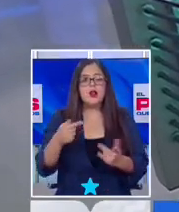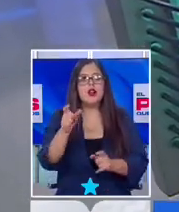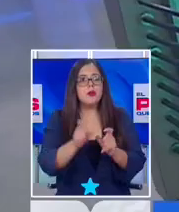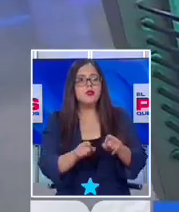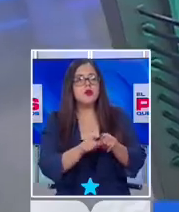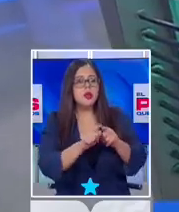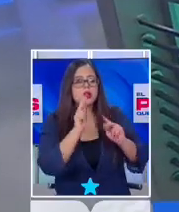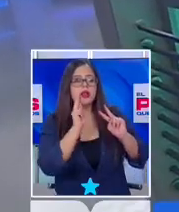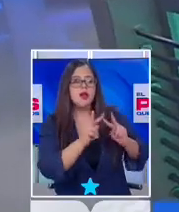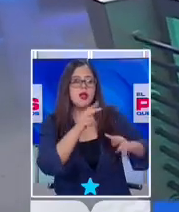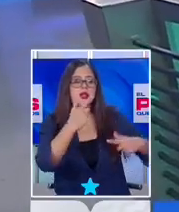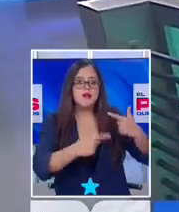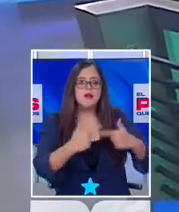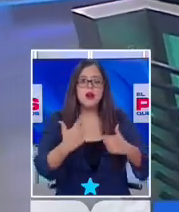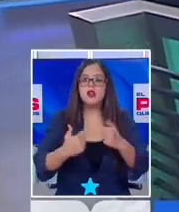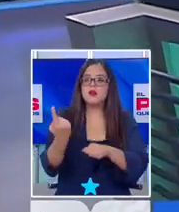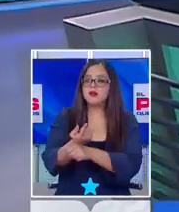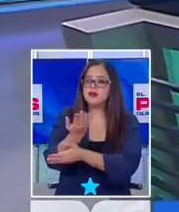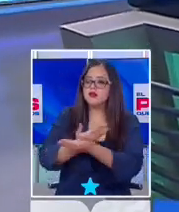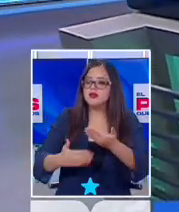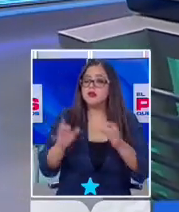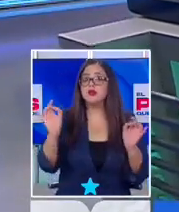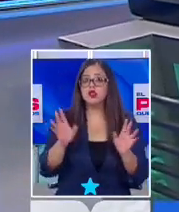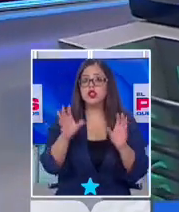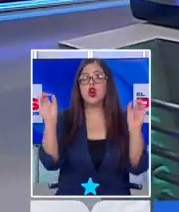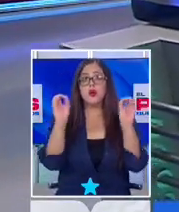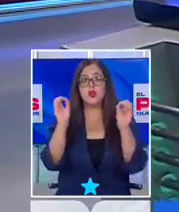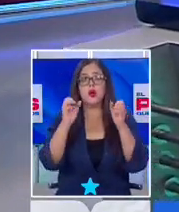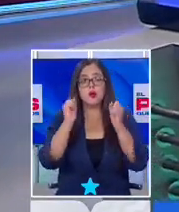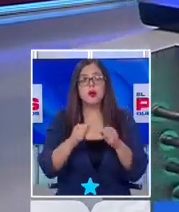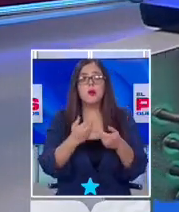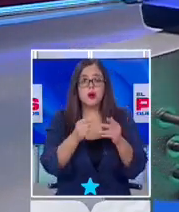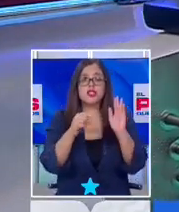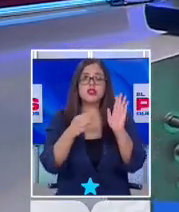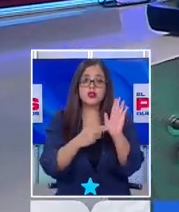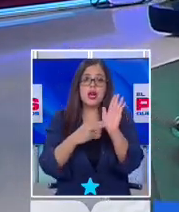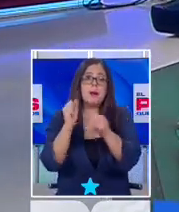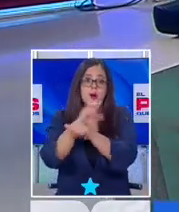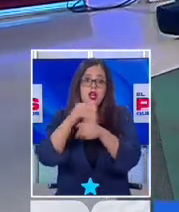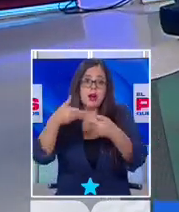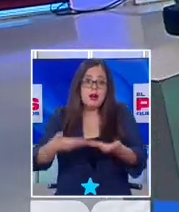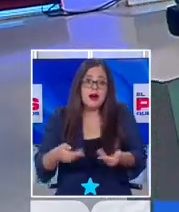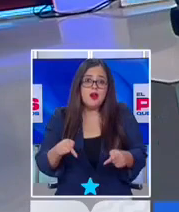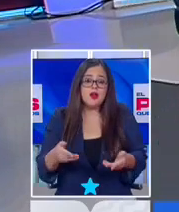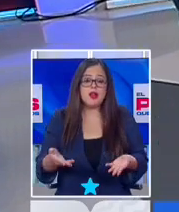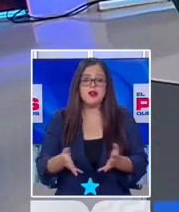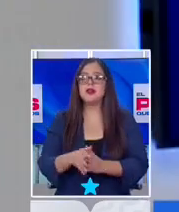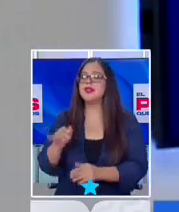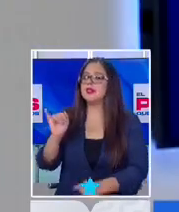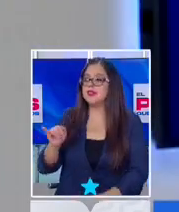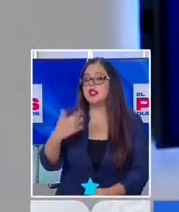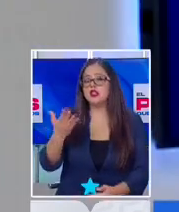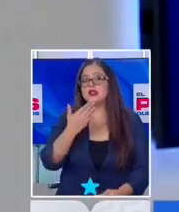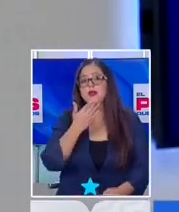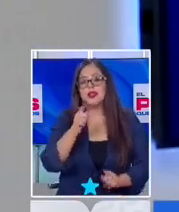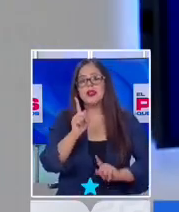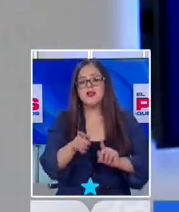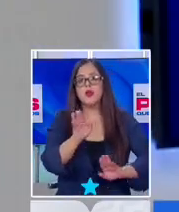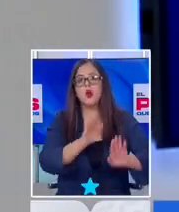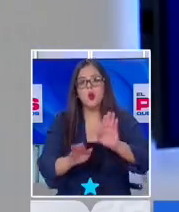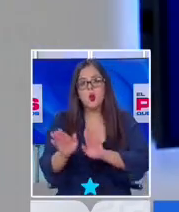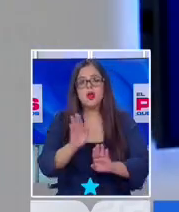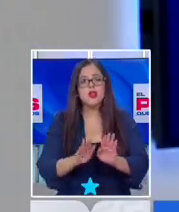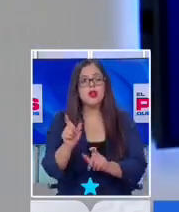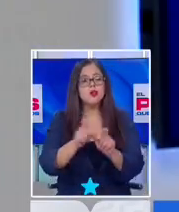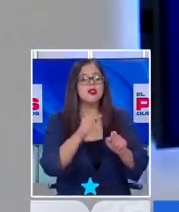discusiones en los temas y uno también puede tener una vida general para este tipo de programas exactamente entonces yo creo que también tenemos que tener cuidado tanto